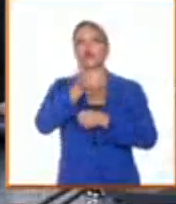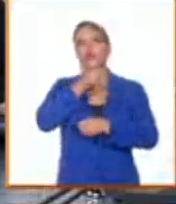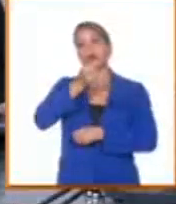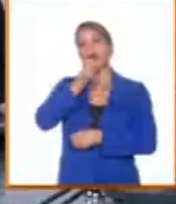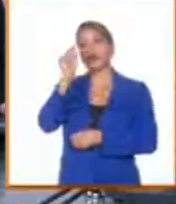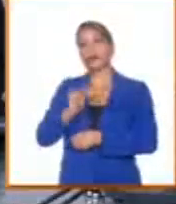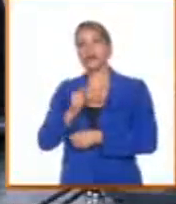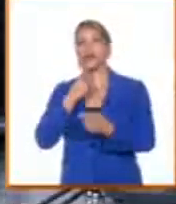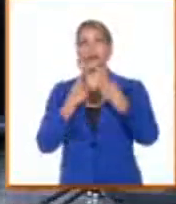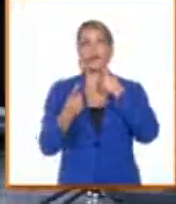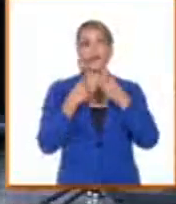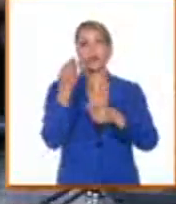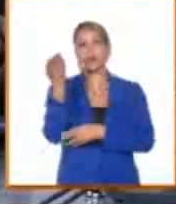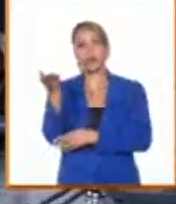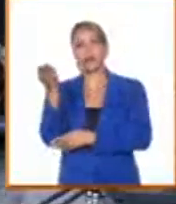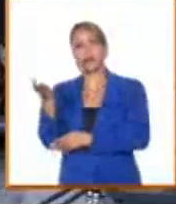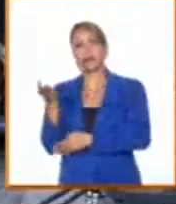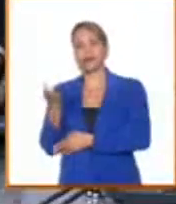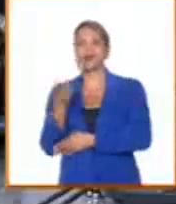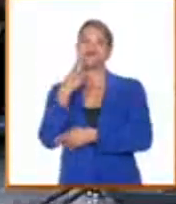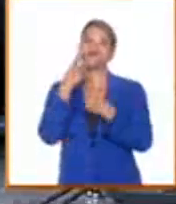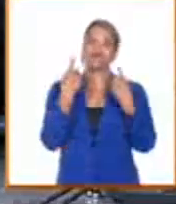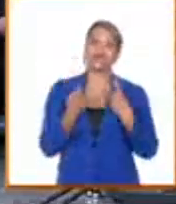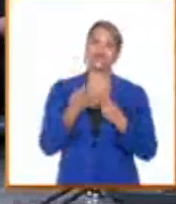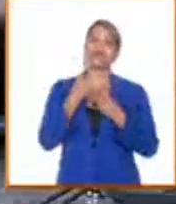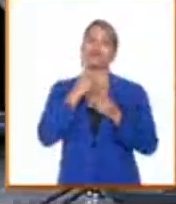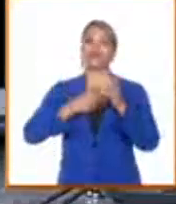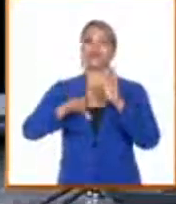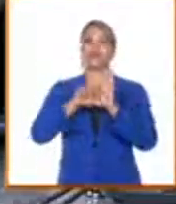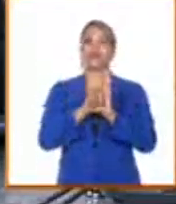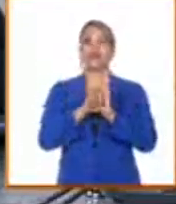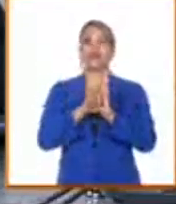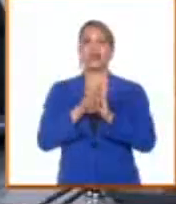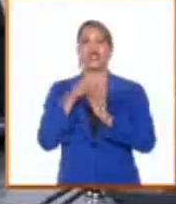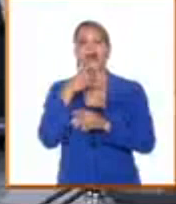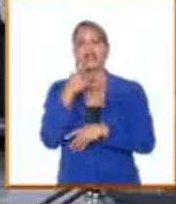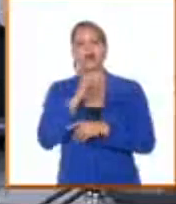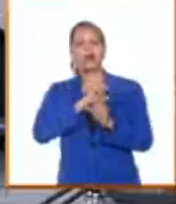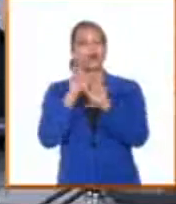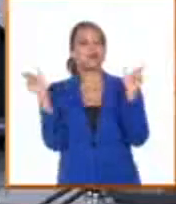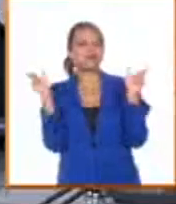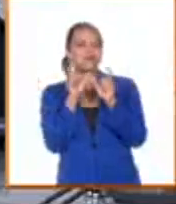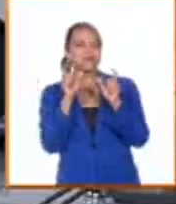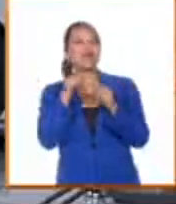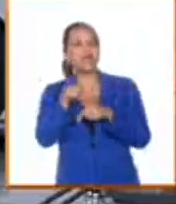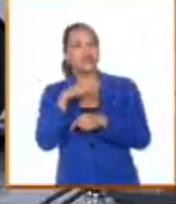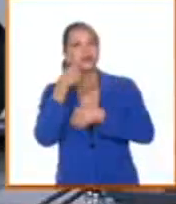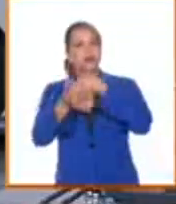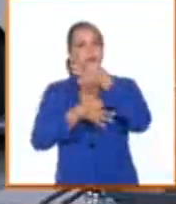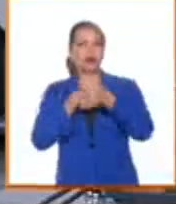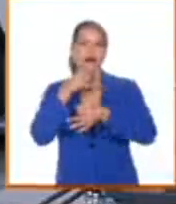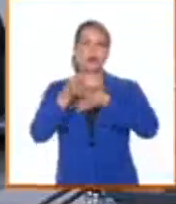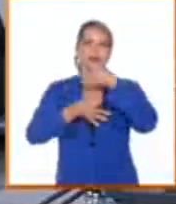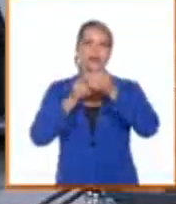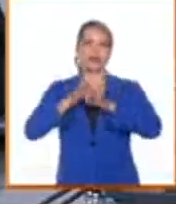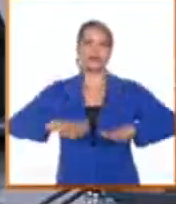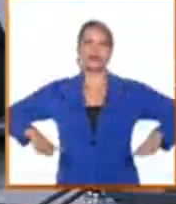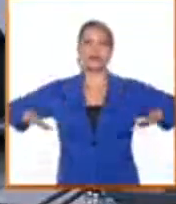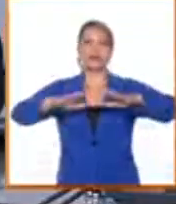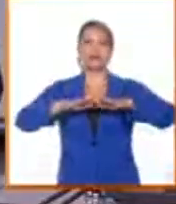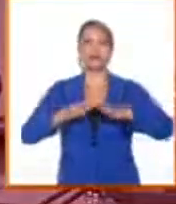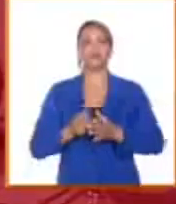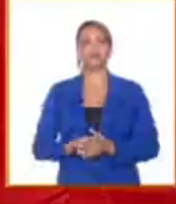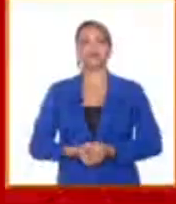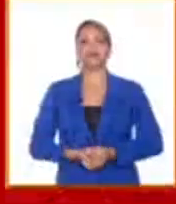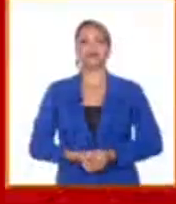organizaciones de periodistas, pues se ha unido también la necesidad de la sociedad. ¿Cómo eso impacta? De eso estaremos hablando en los próximos minutos en nuestra mesa redonda. Siga con